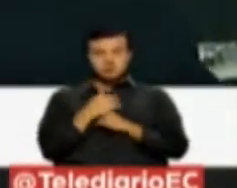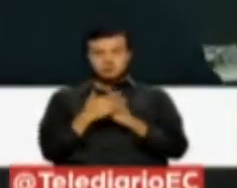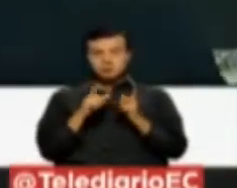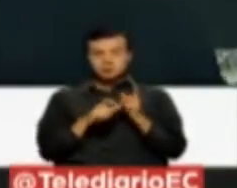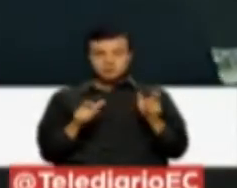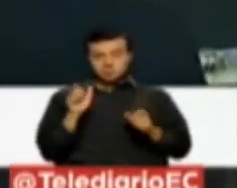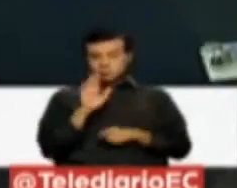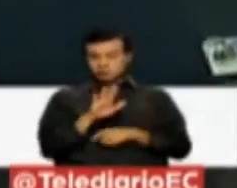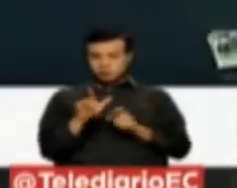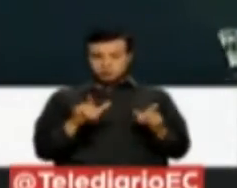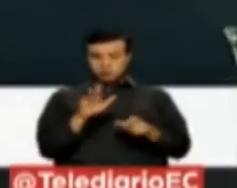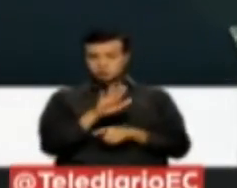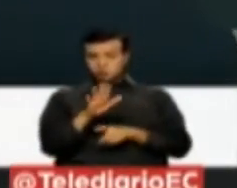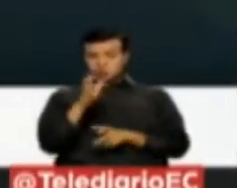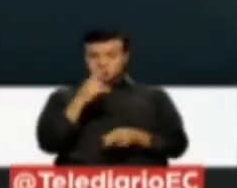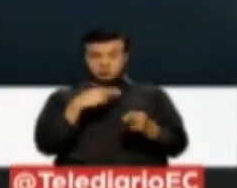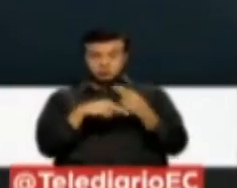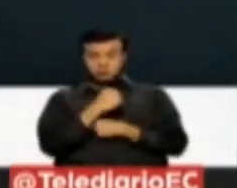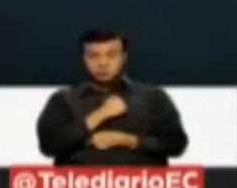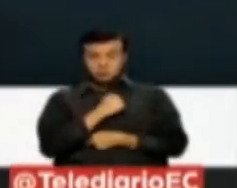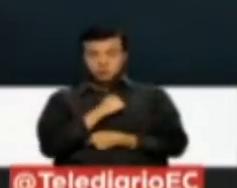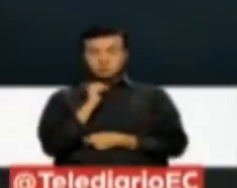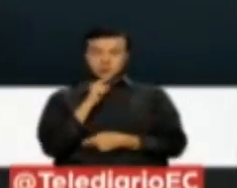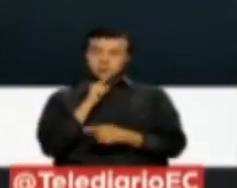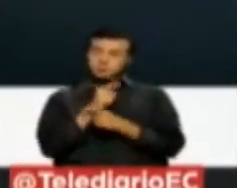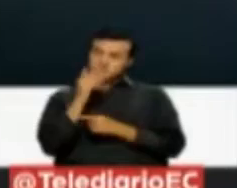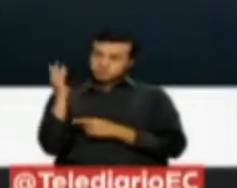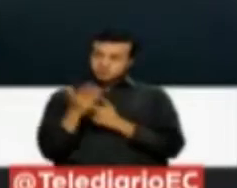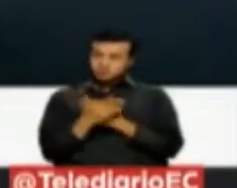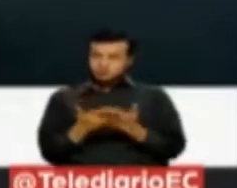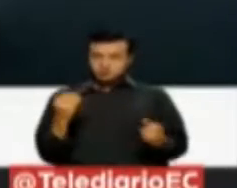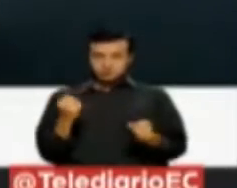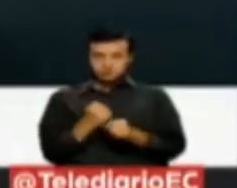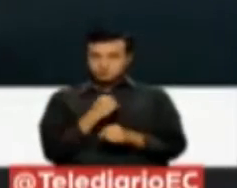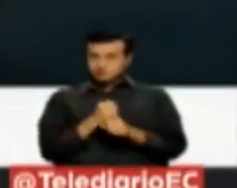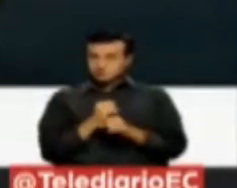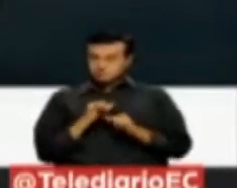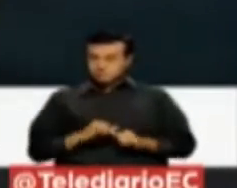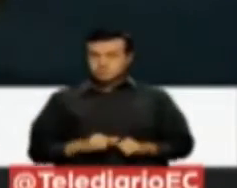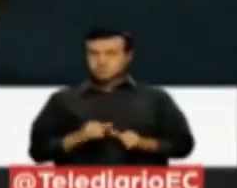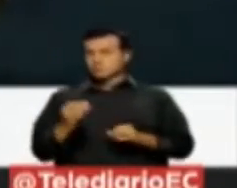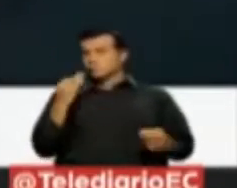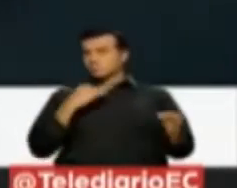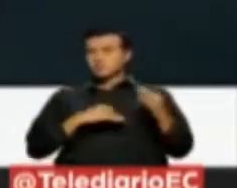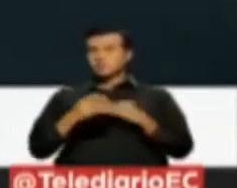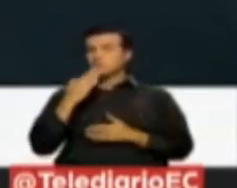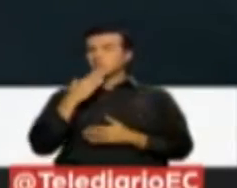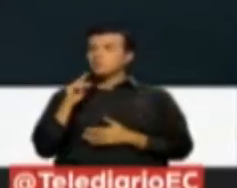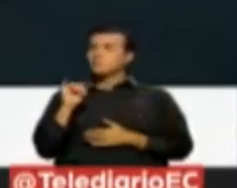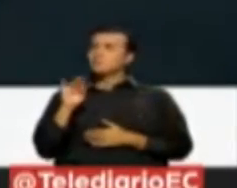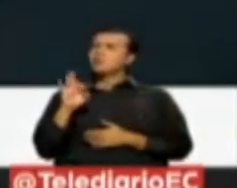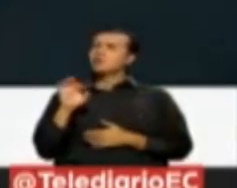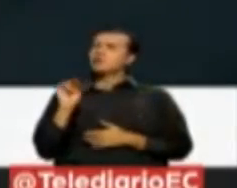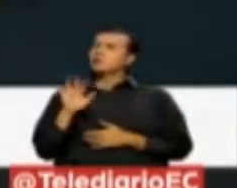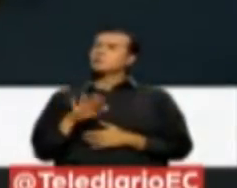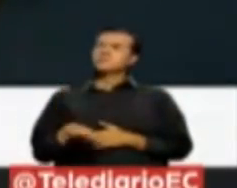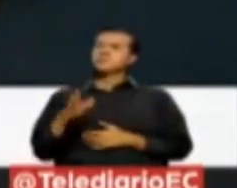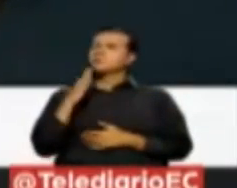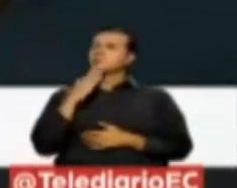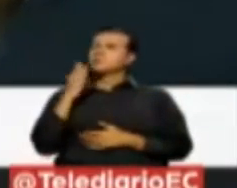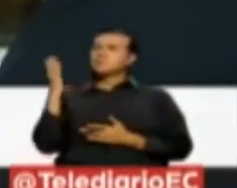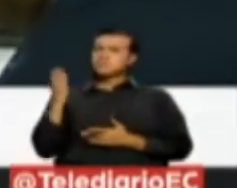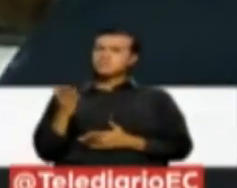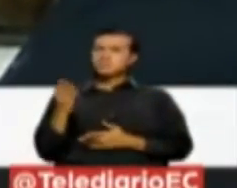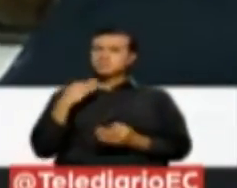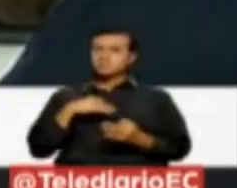para que todos aquellos que deseen emprender puedan realizar sus trabajos. Nos va a explicar de inmediato Milton qué hacen acá. Milton,